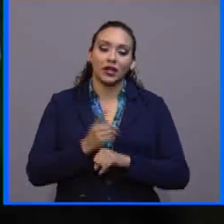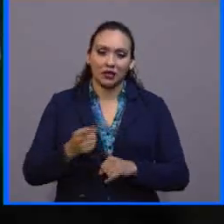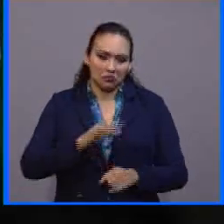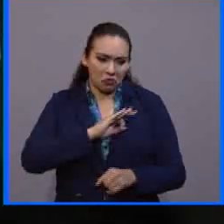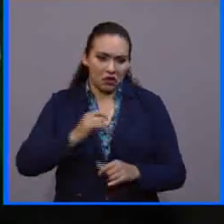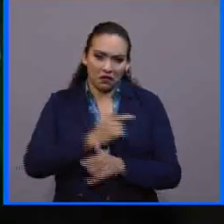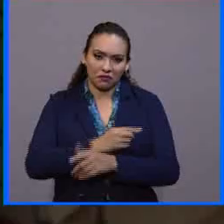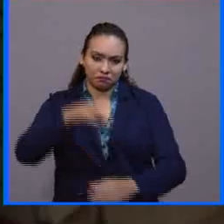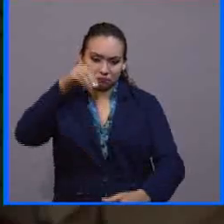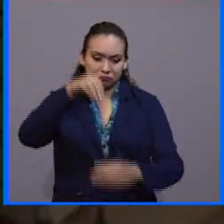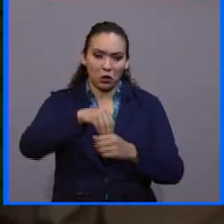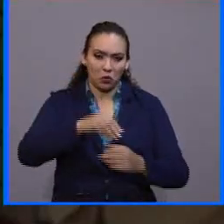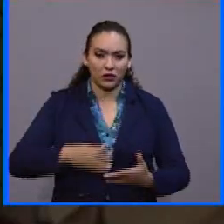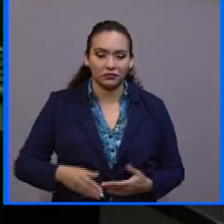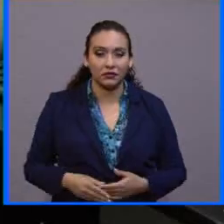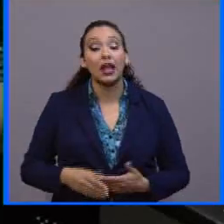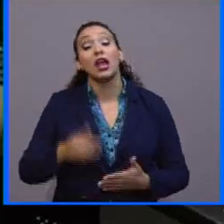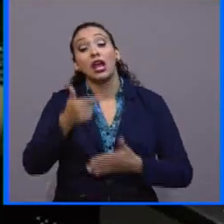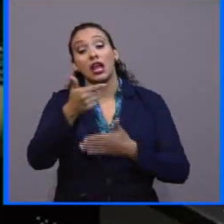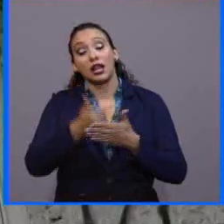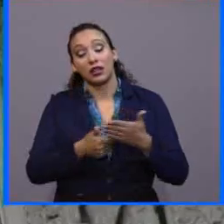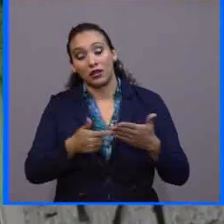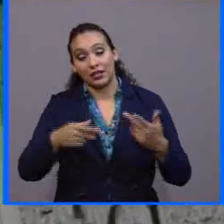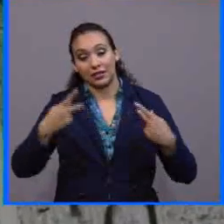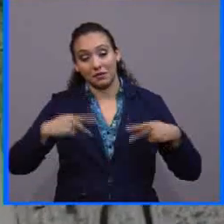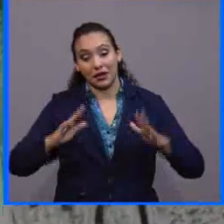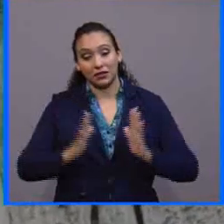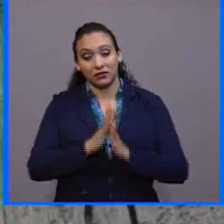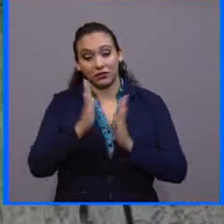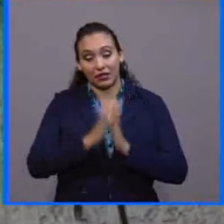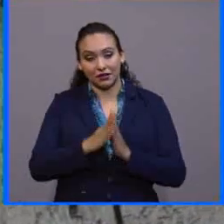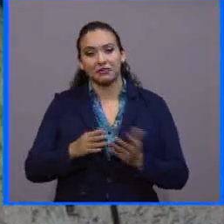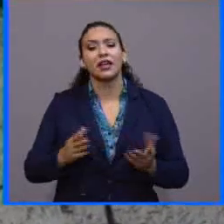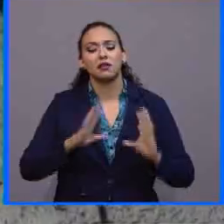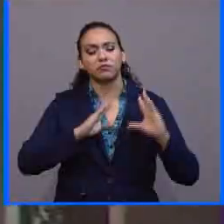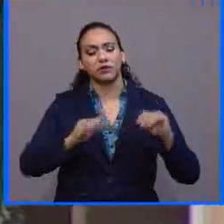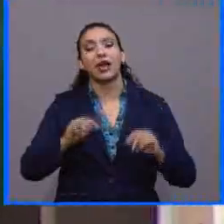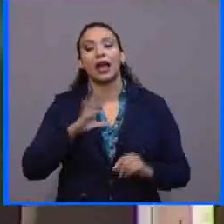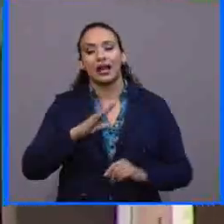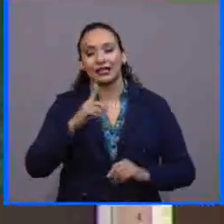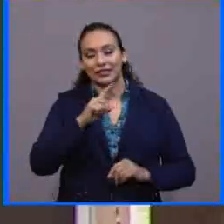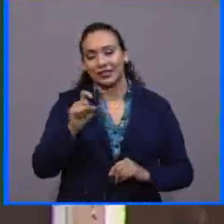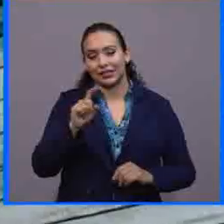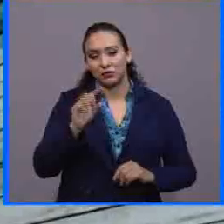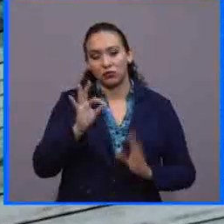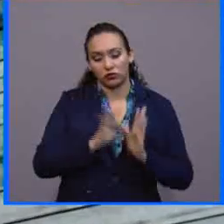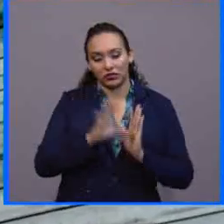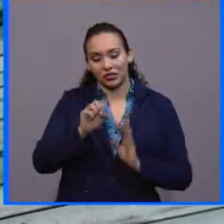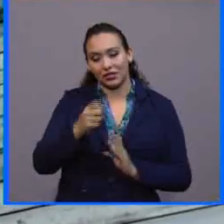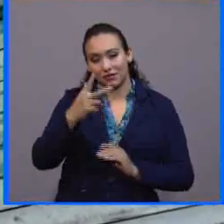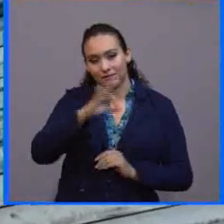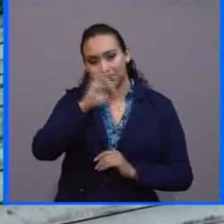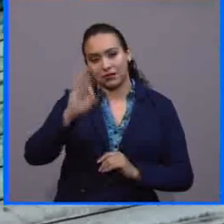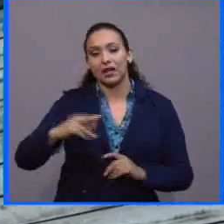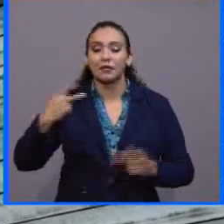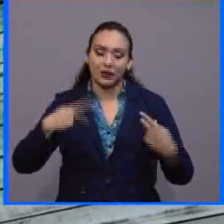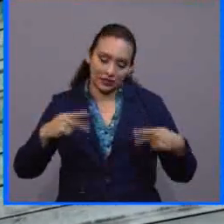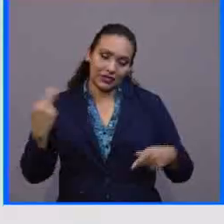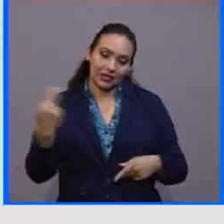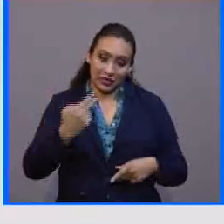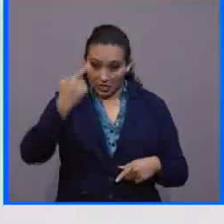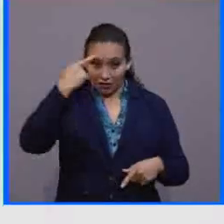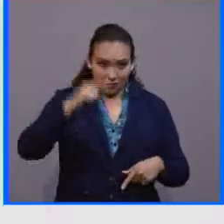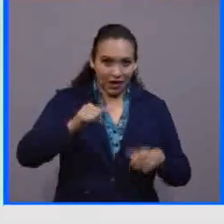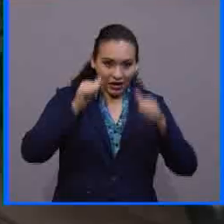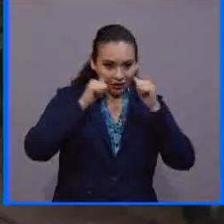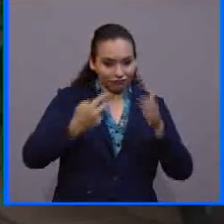voto. La cifra de ciudadanos capacitados representa el 100.68% de las personas que se requieren para